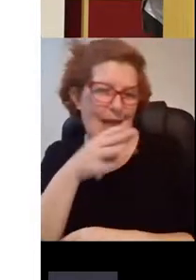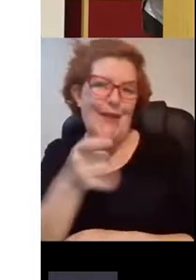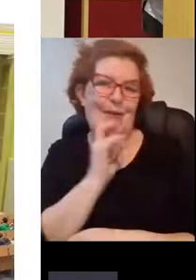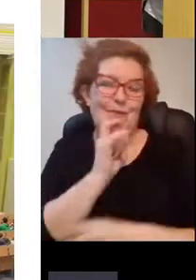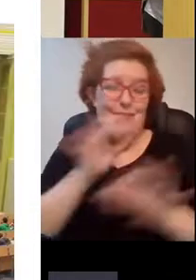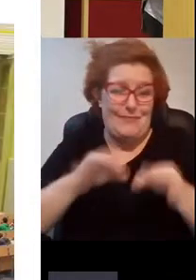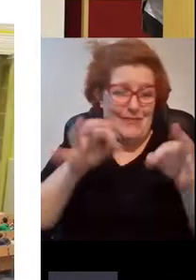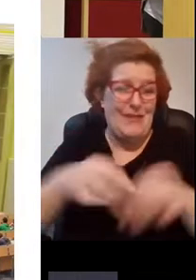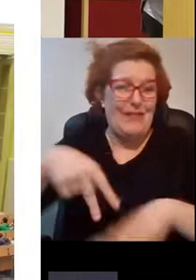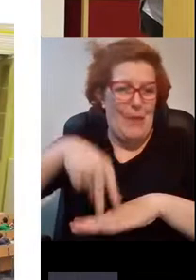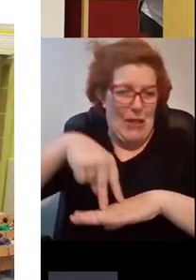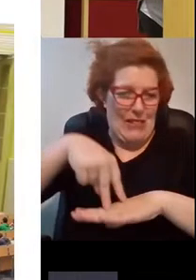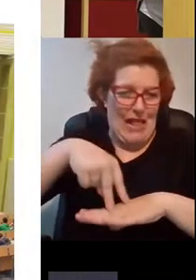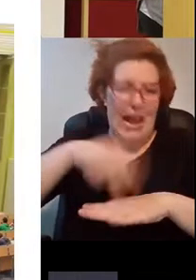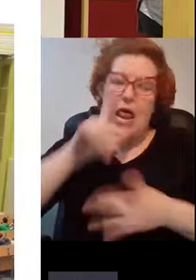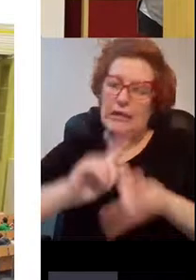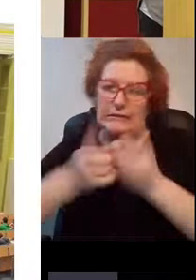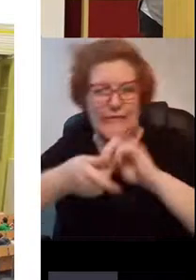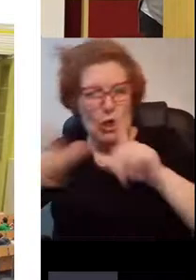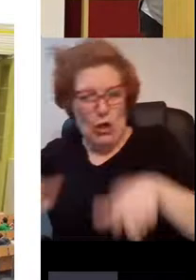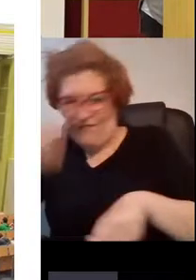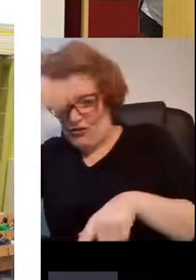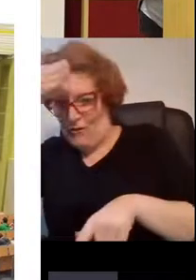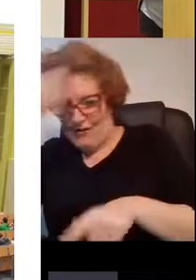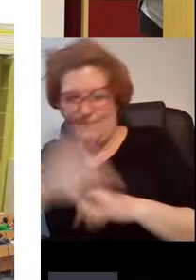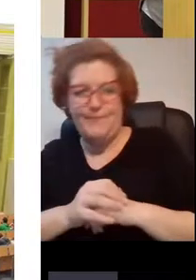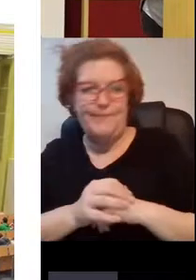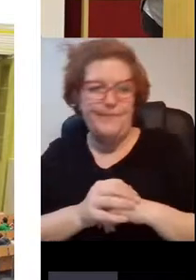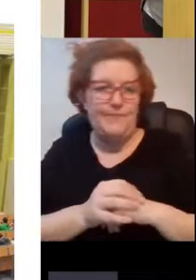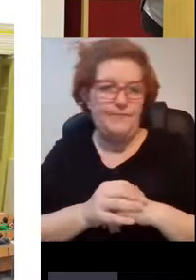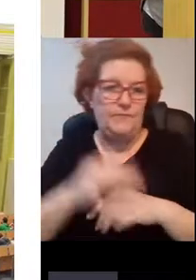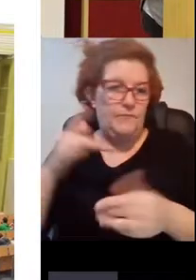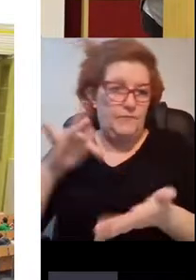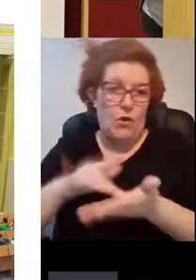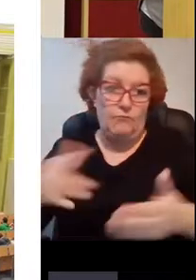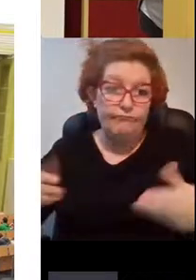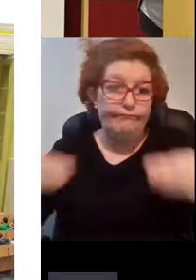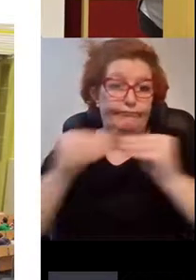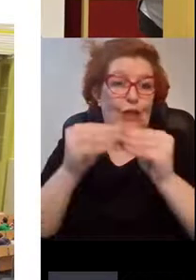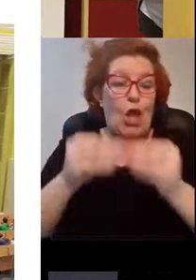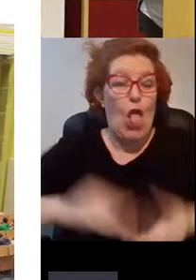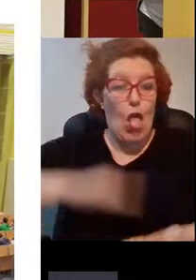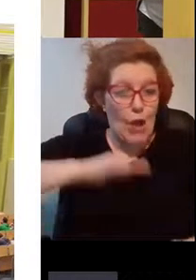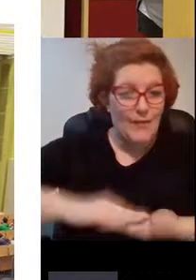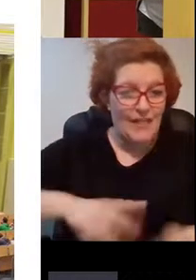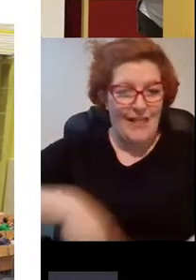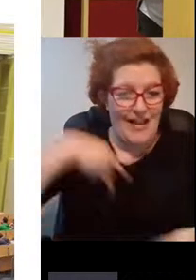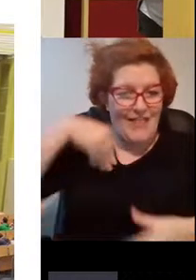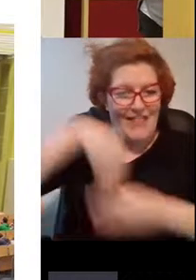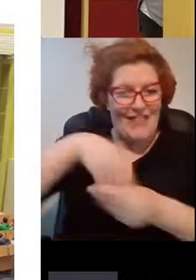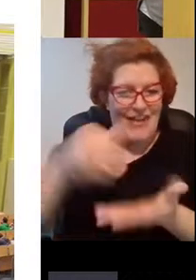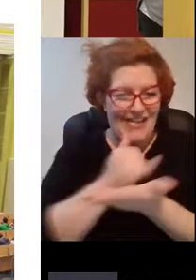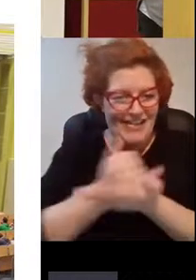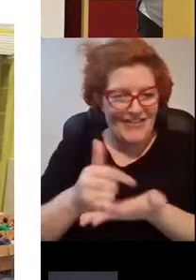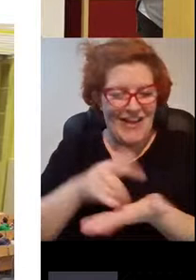en entorno presencial. Coincidía con dos de las competencias generales de la asignatura de lengua española, de comunicar en